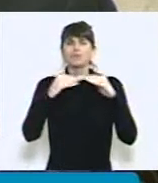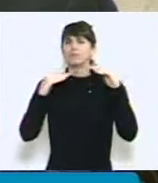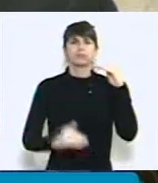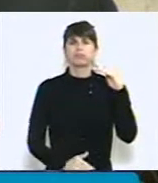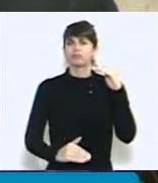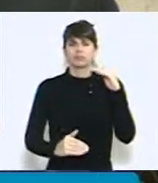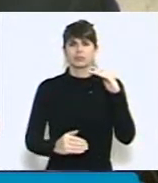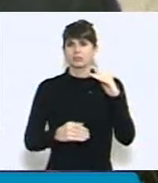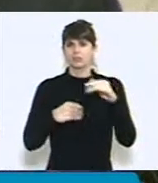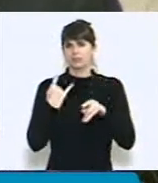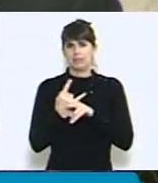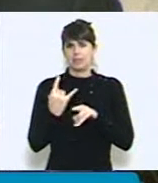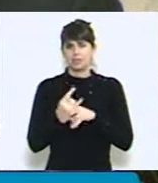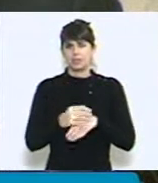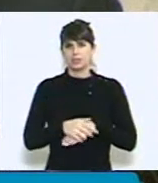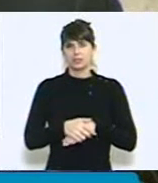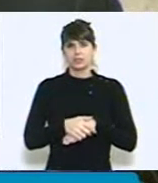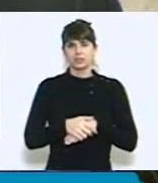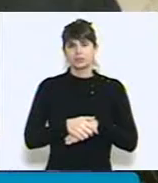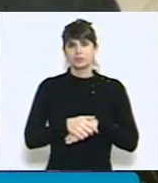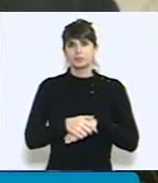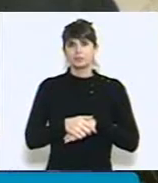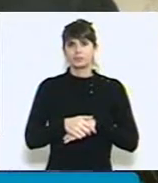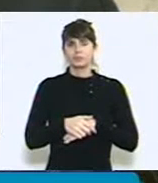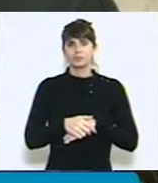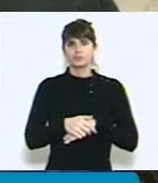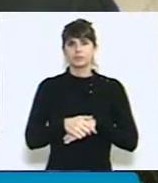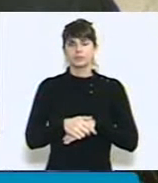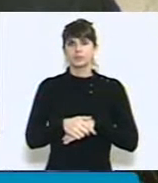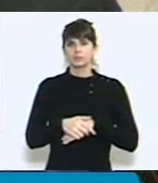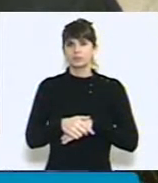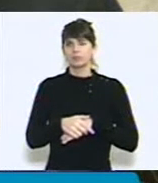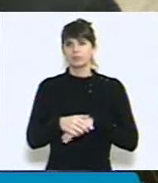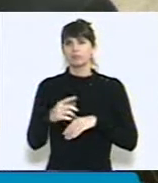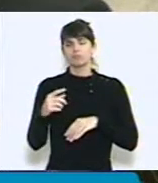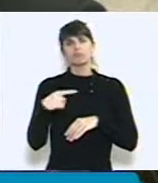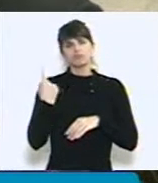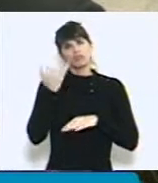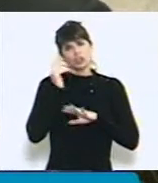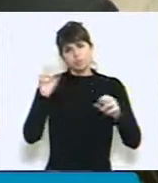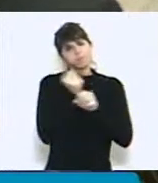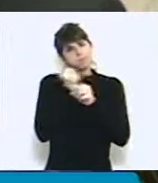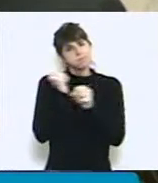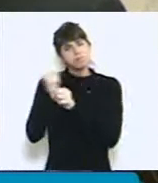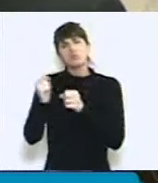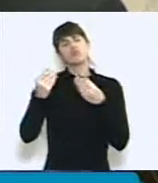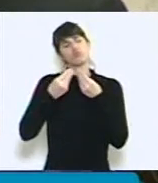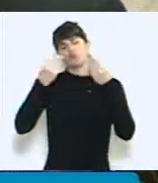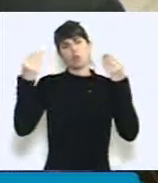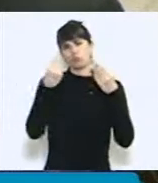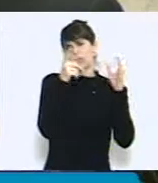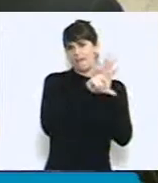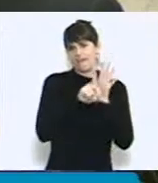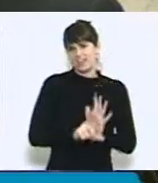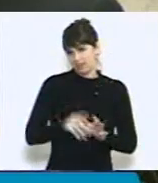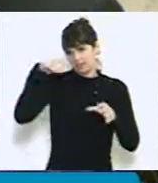trabajadores registrados. Y si bien hemos aprobado infinidad de leyes en este Parlamento, que no